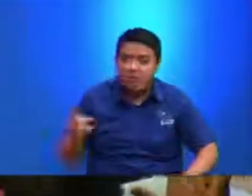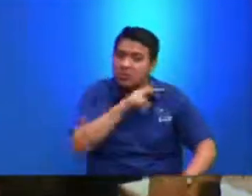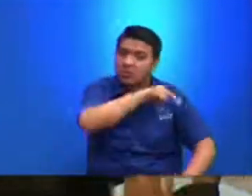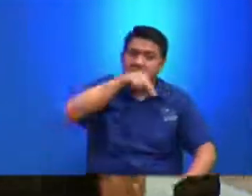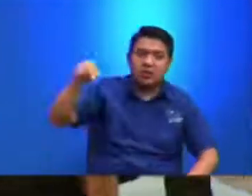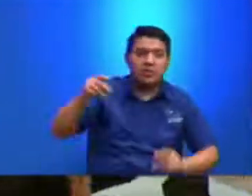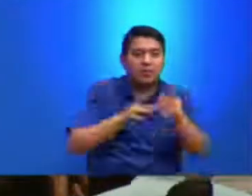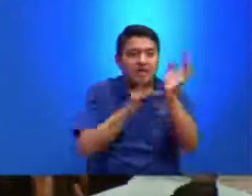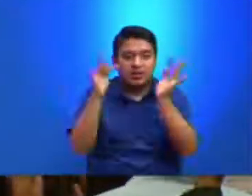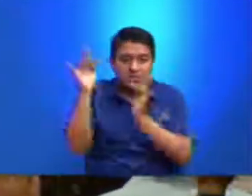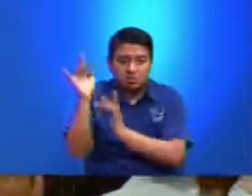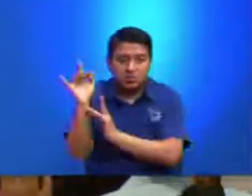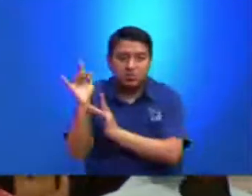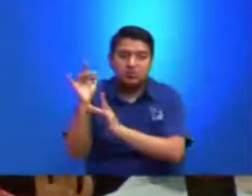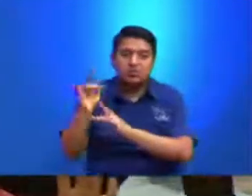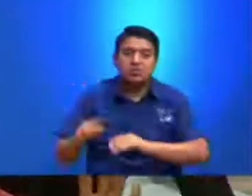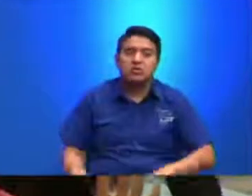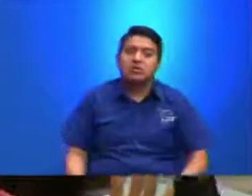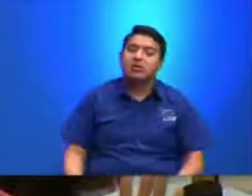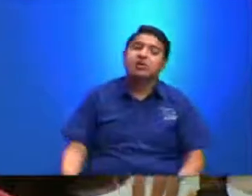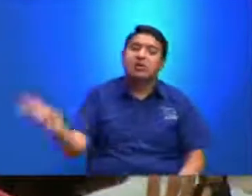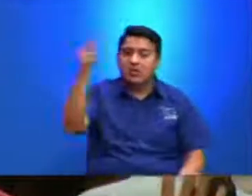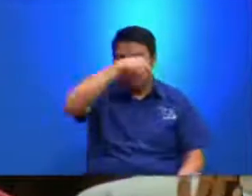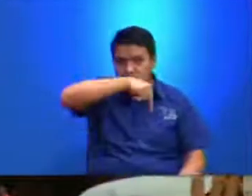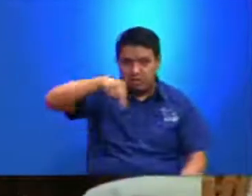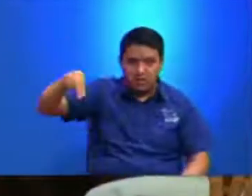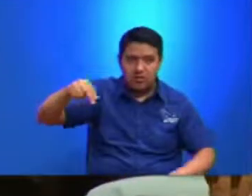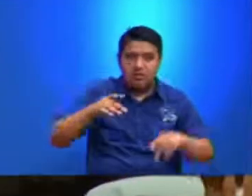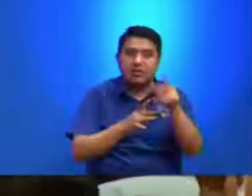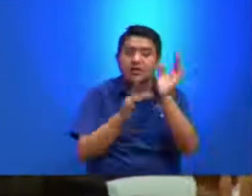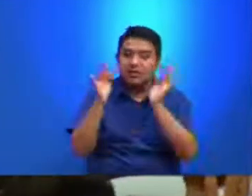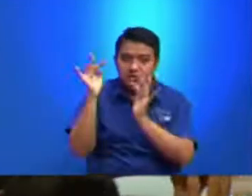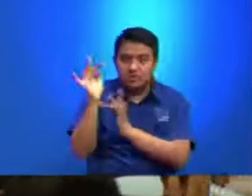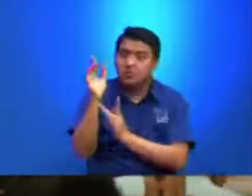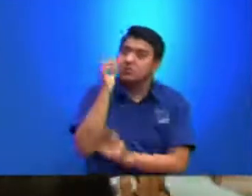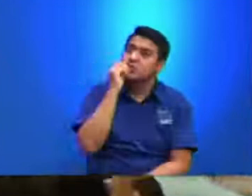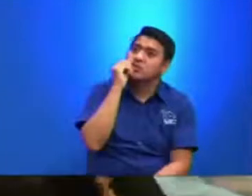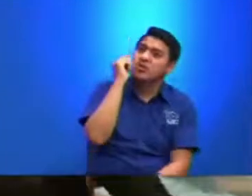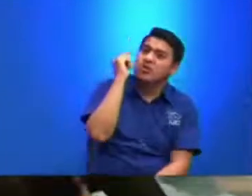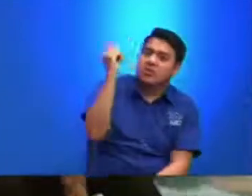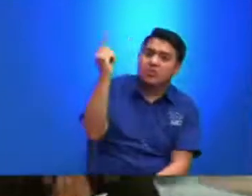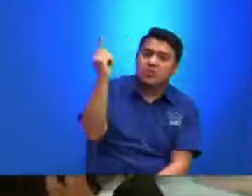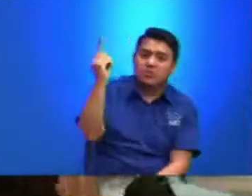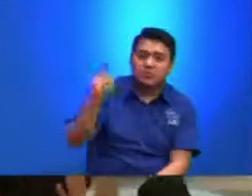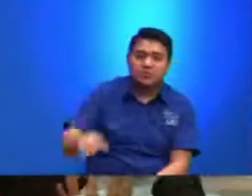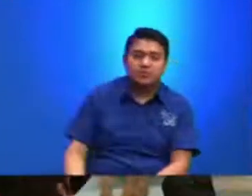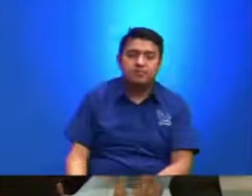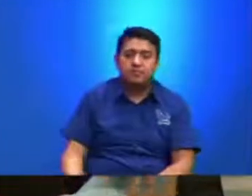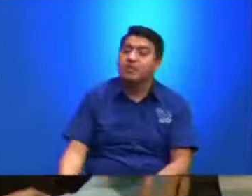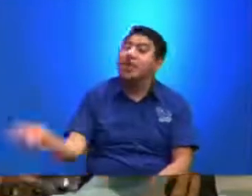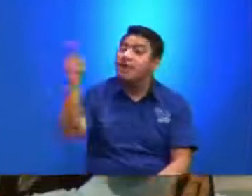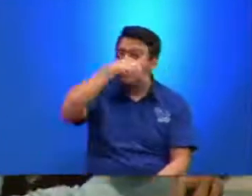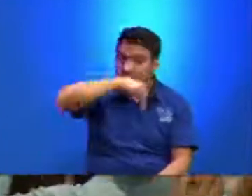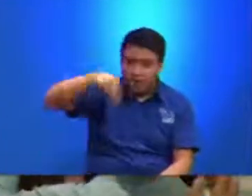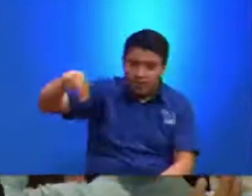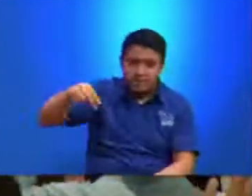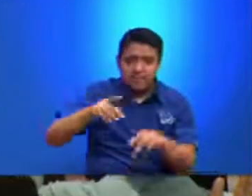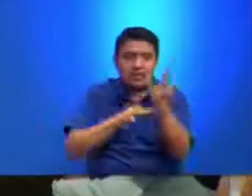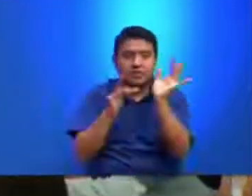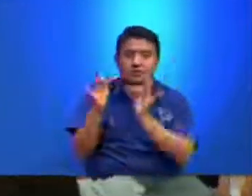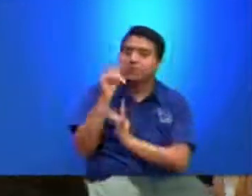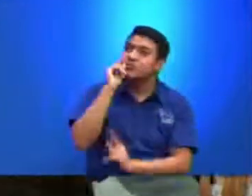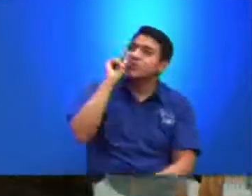Jesús. En el nombre de Jesús, Señor. En el nombre poderoso. En el nombre de